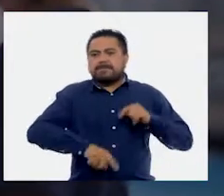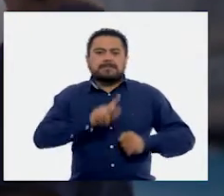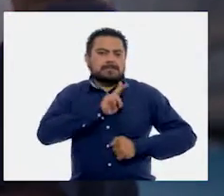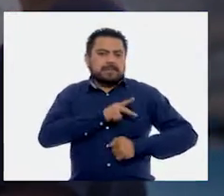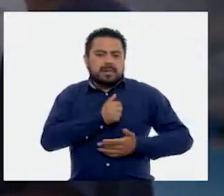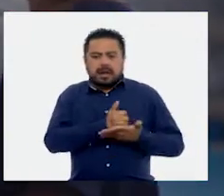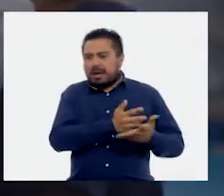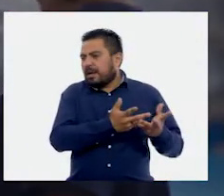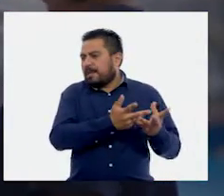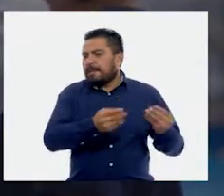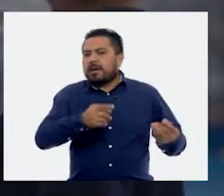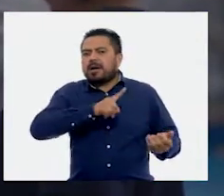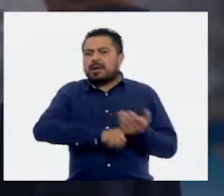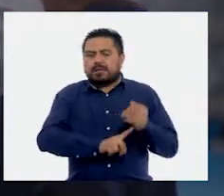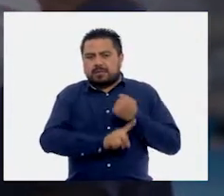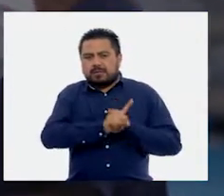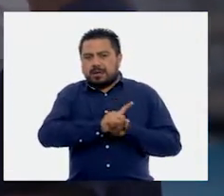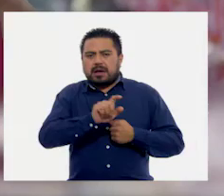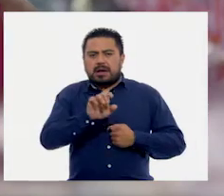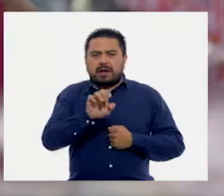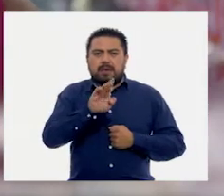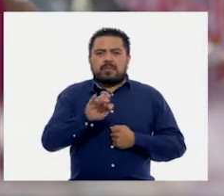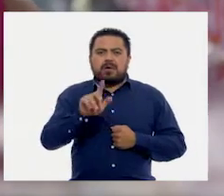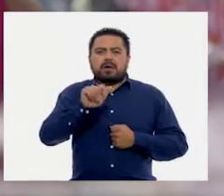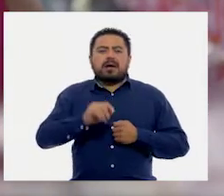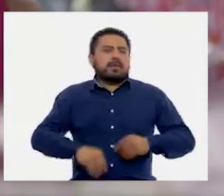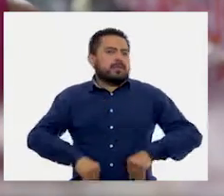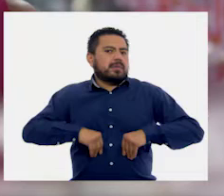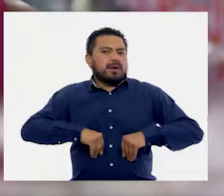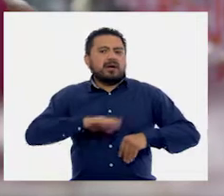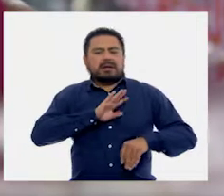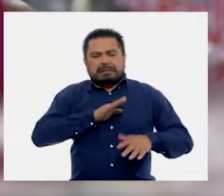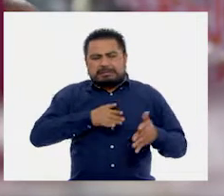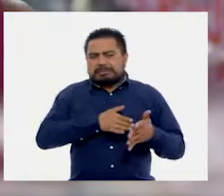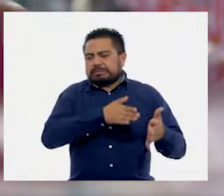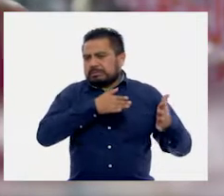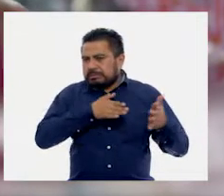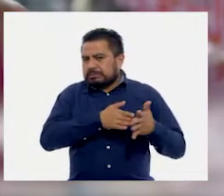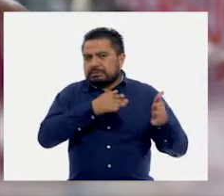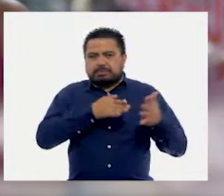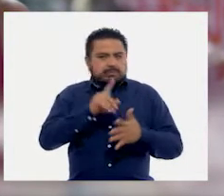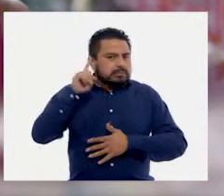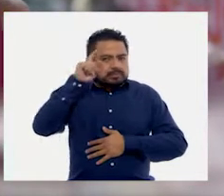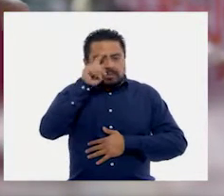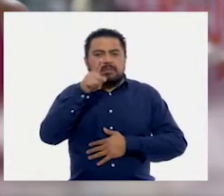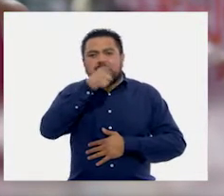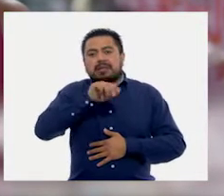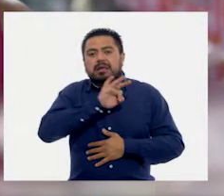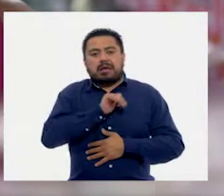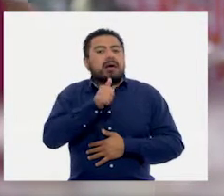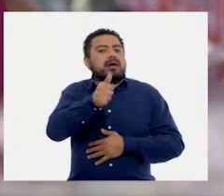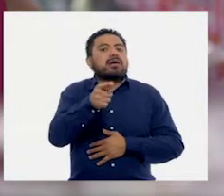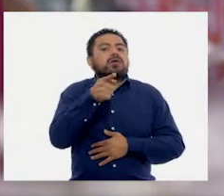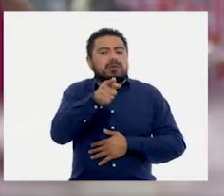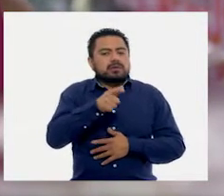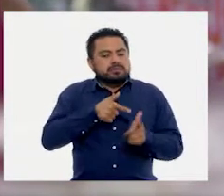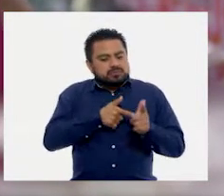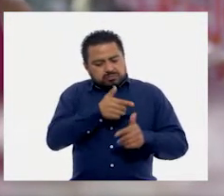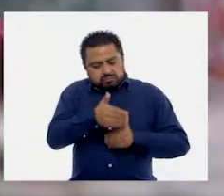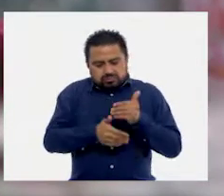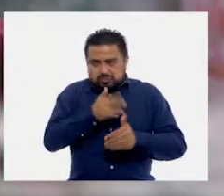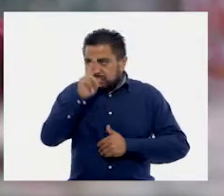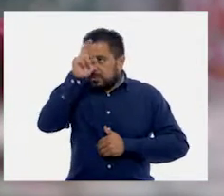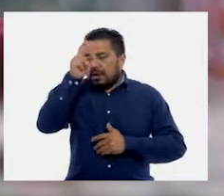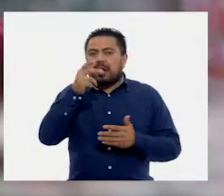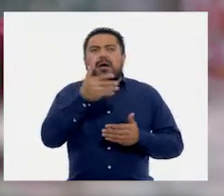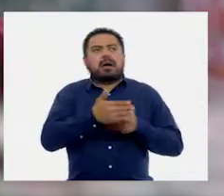ayudando a acabar con una crisis de ébola. La vida te va a poner miles de retos. Está en ti seguir tus sueños,